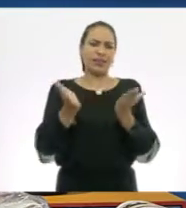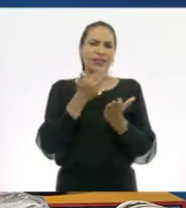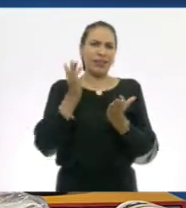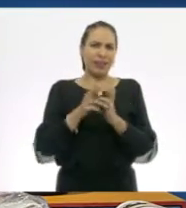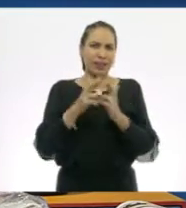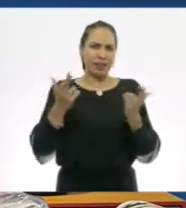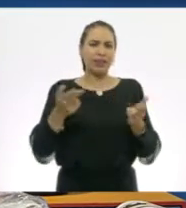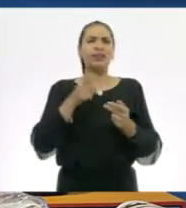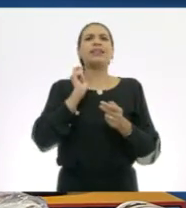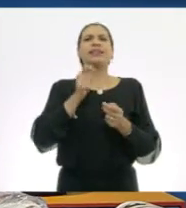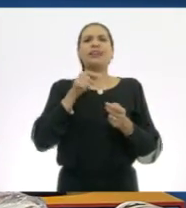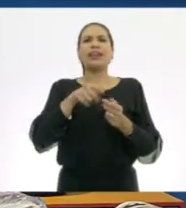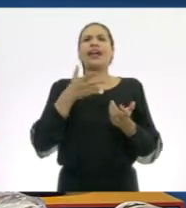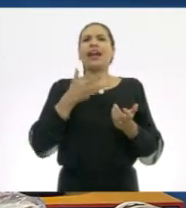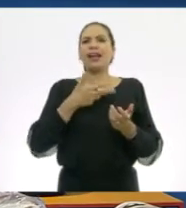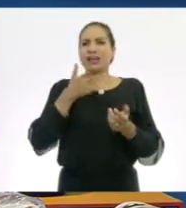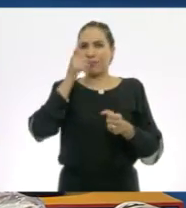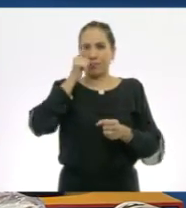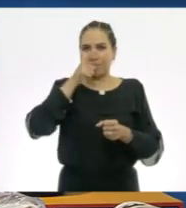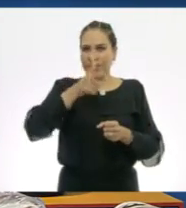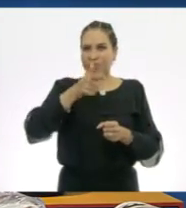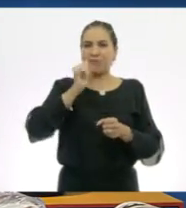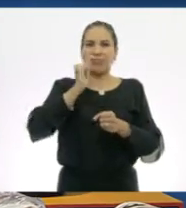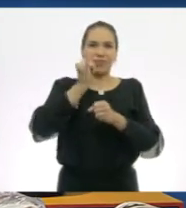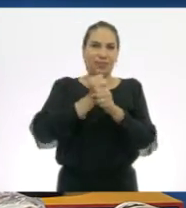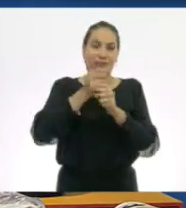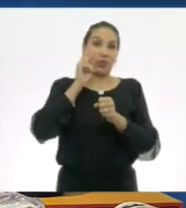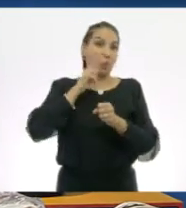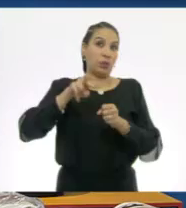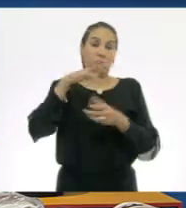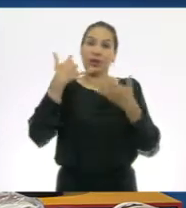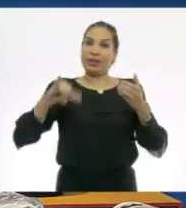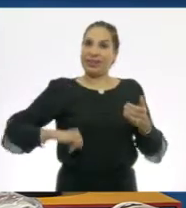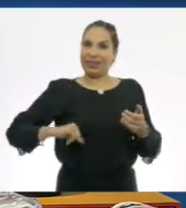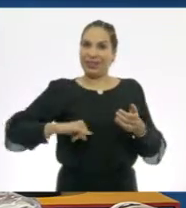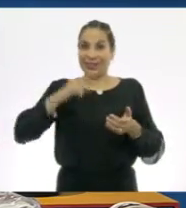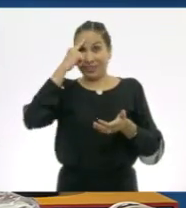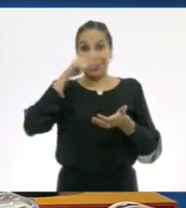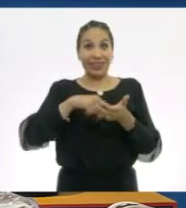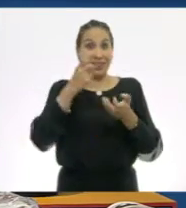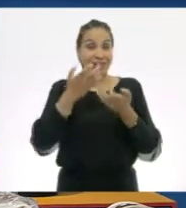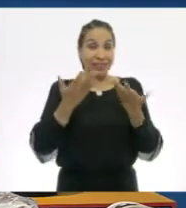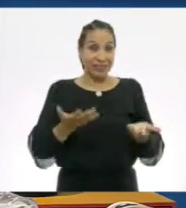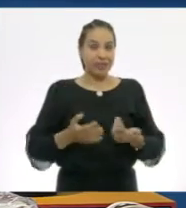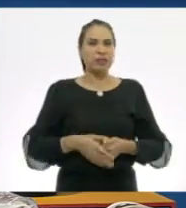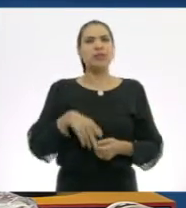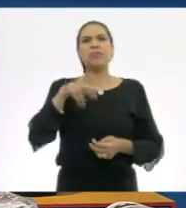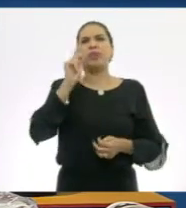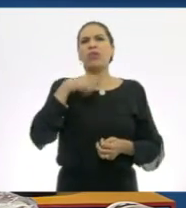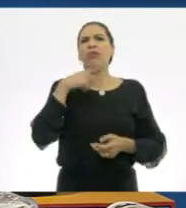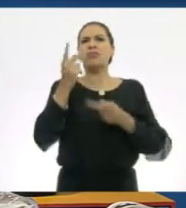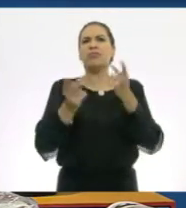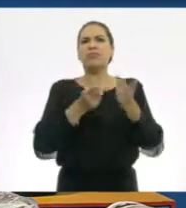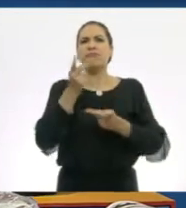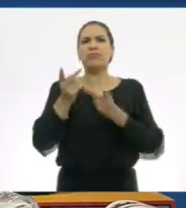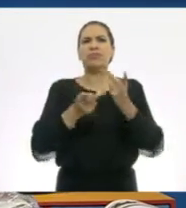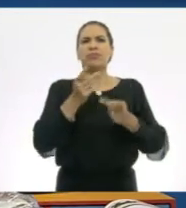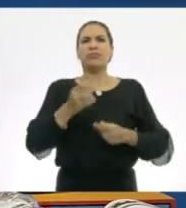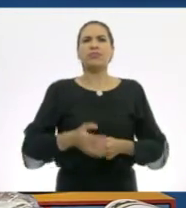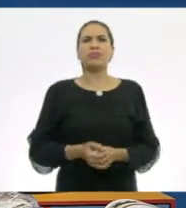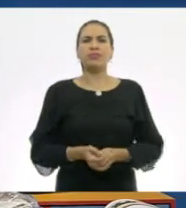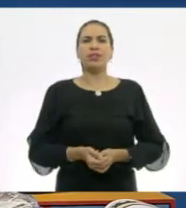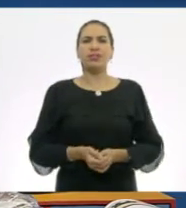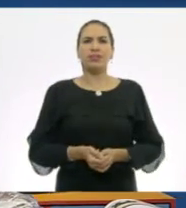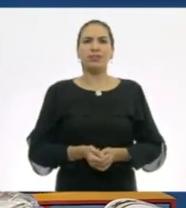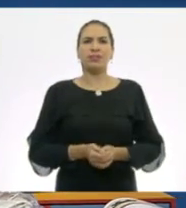revistas, de qué es lo que se ha hallado. Es muy interesante, ¿no creen? Pero yo les pregunto, ¿cómo creen